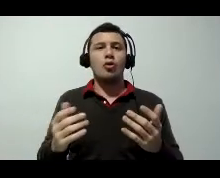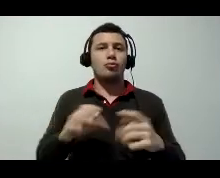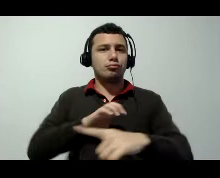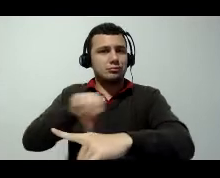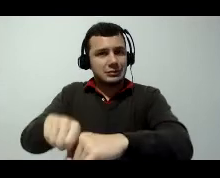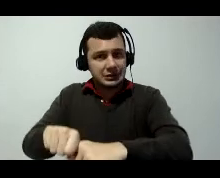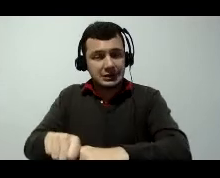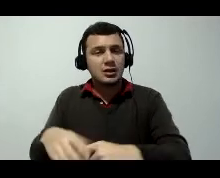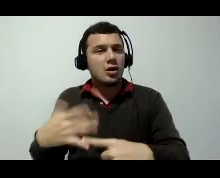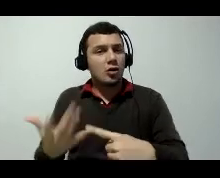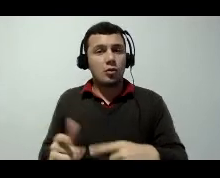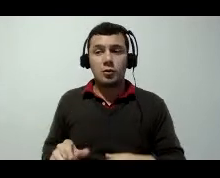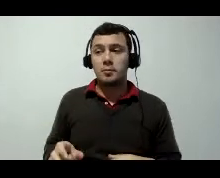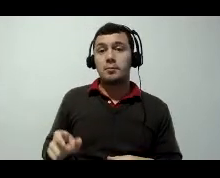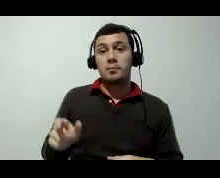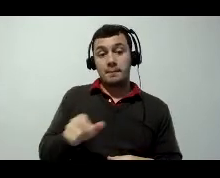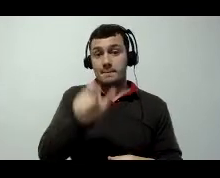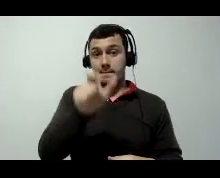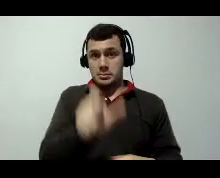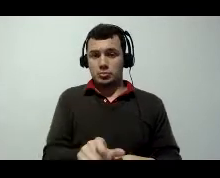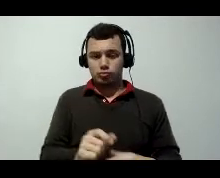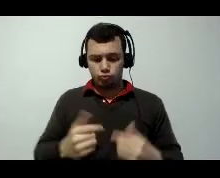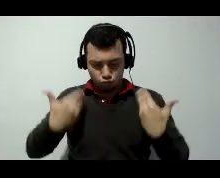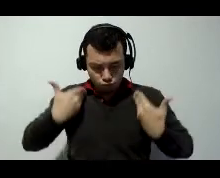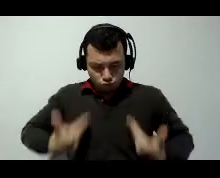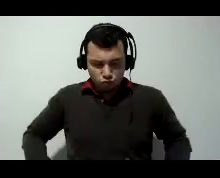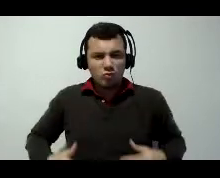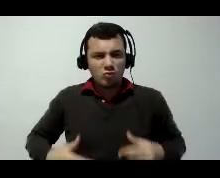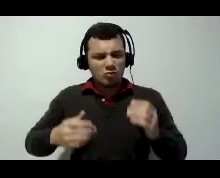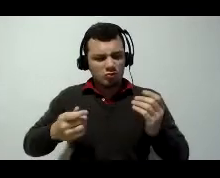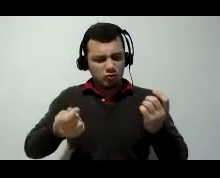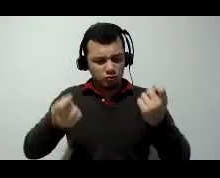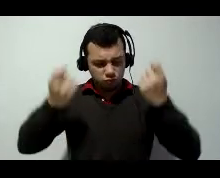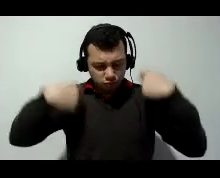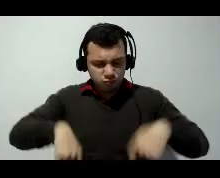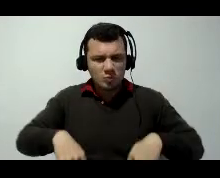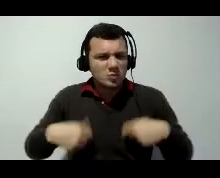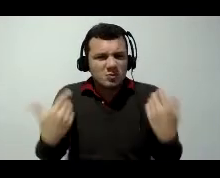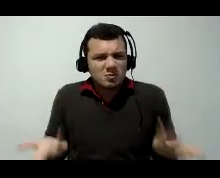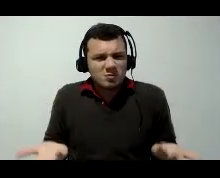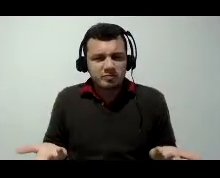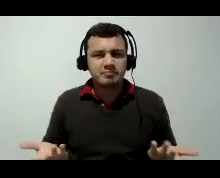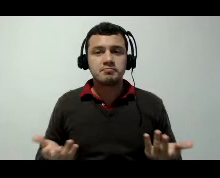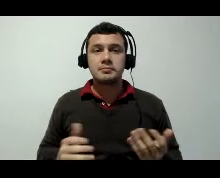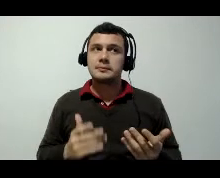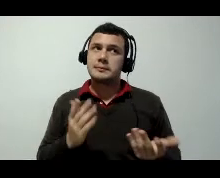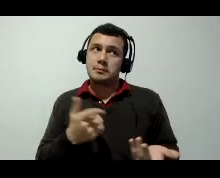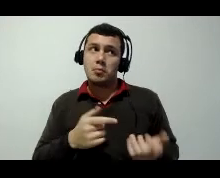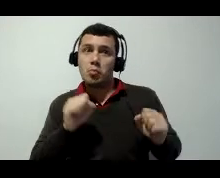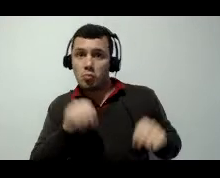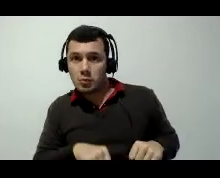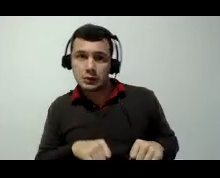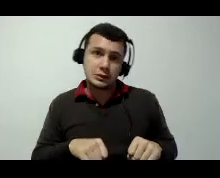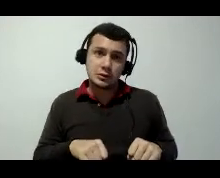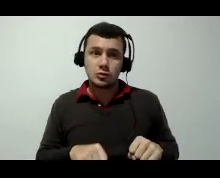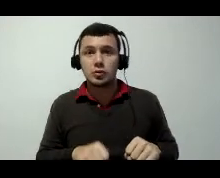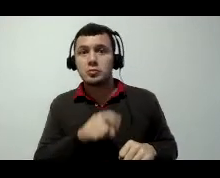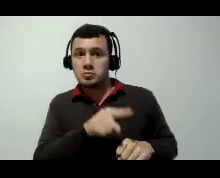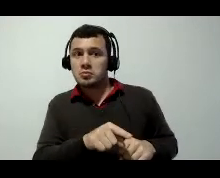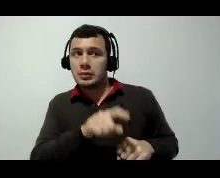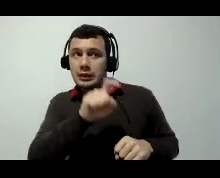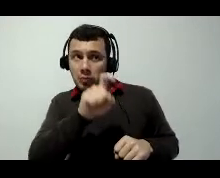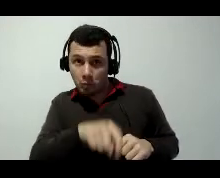personal que va a tener que utilizar el paciente, obviamente si se puede, o si es tolerado por el paciente, va a ser una